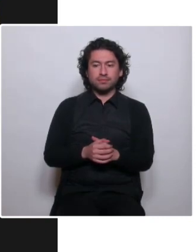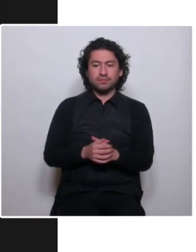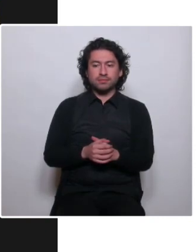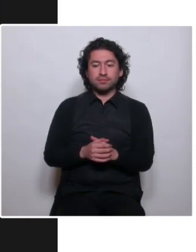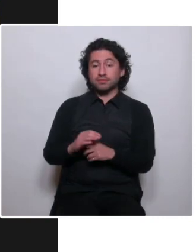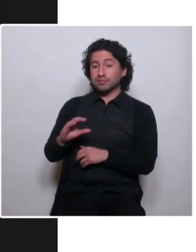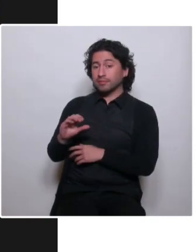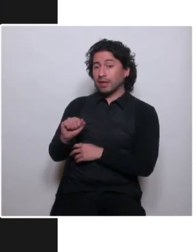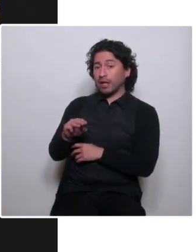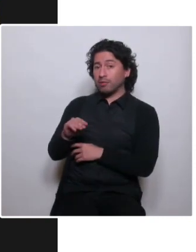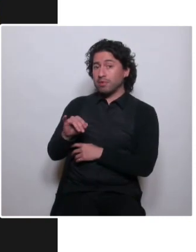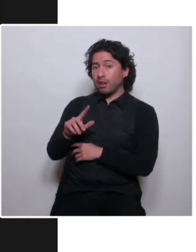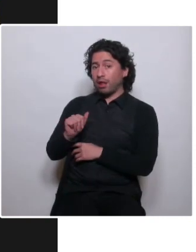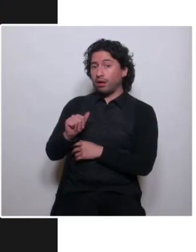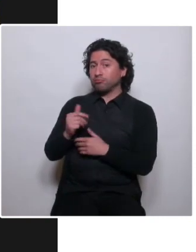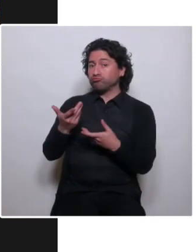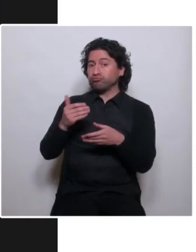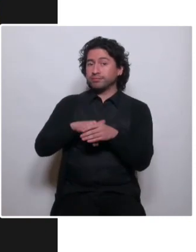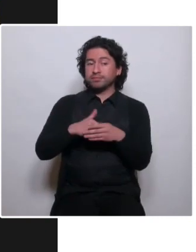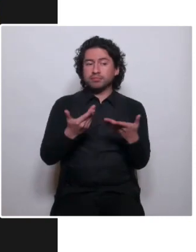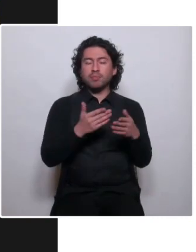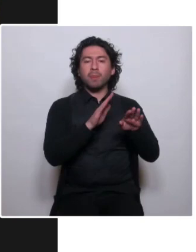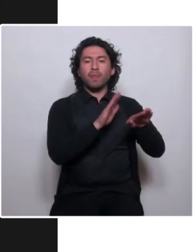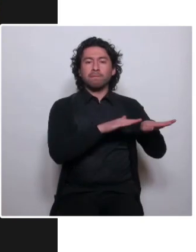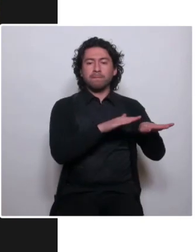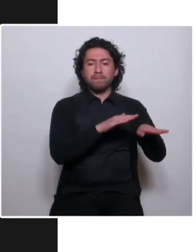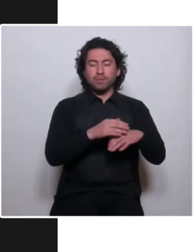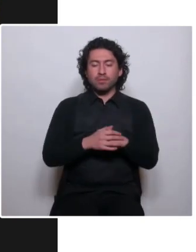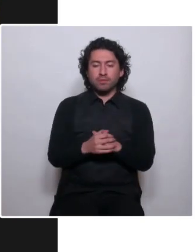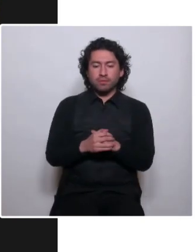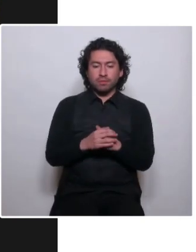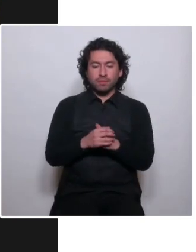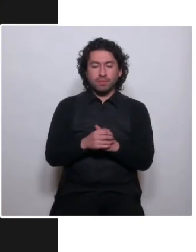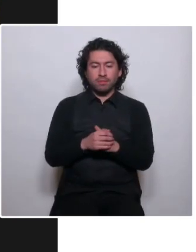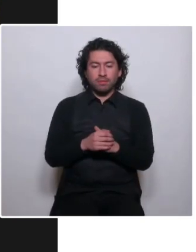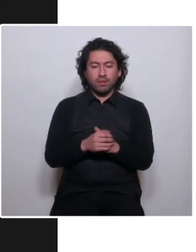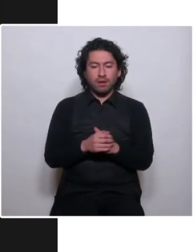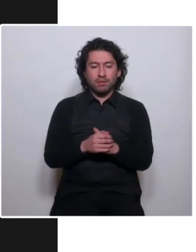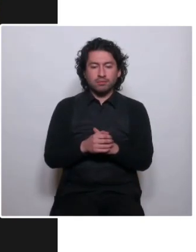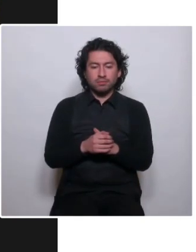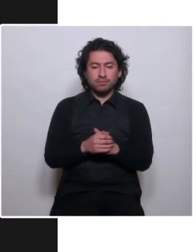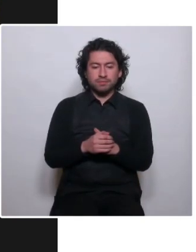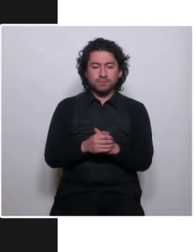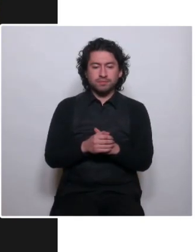Señora Camila Zárate, ¿cómo vota? A favor, señor secretario.